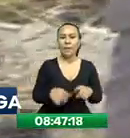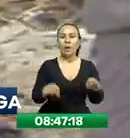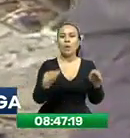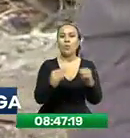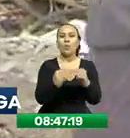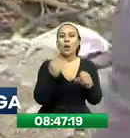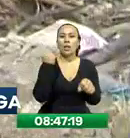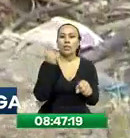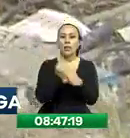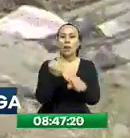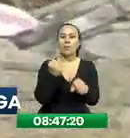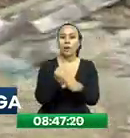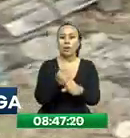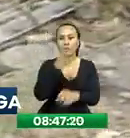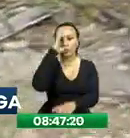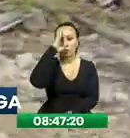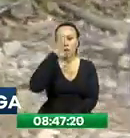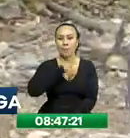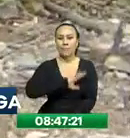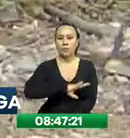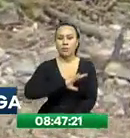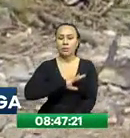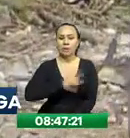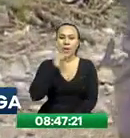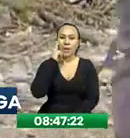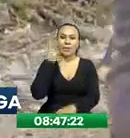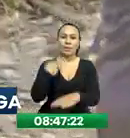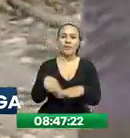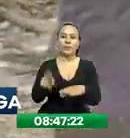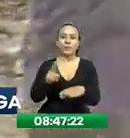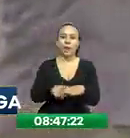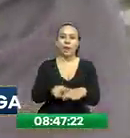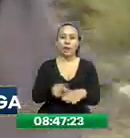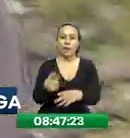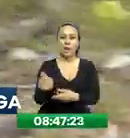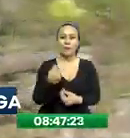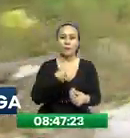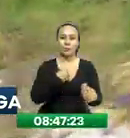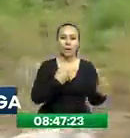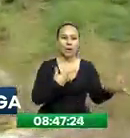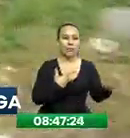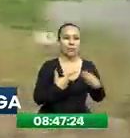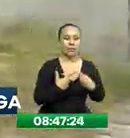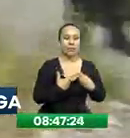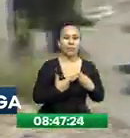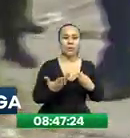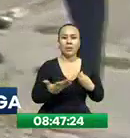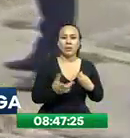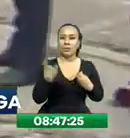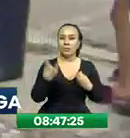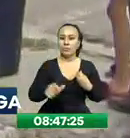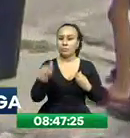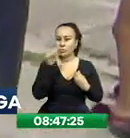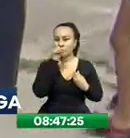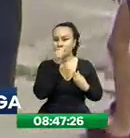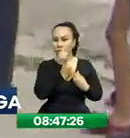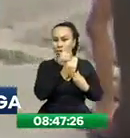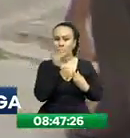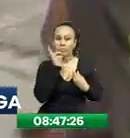es incansable de la Policía Nacional. Nosotros hemos estado ejecutando operativos constantes, retiro de libadores, retiro de